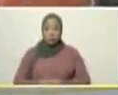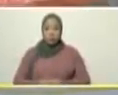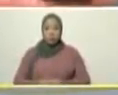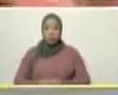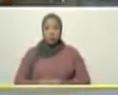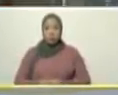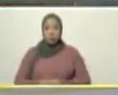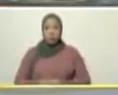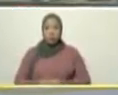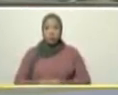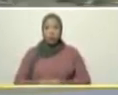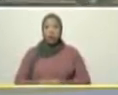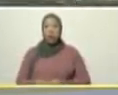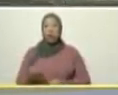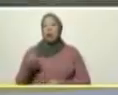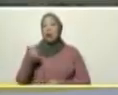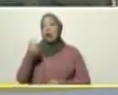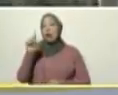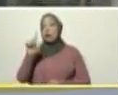El 12 de abril,